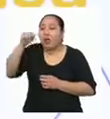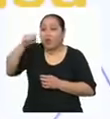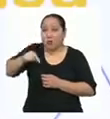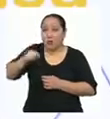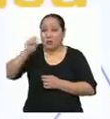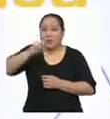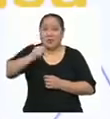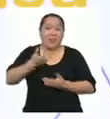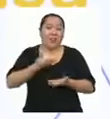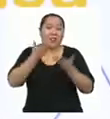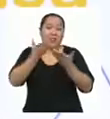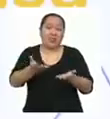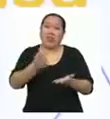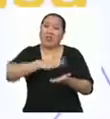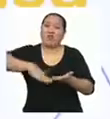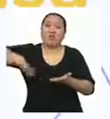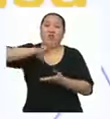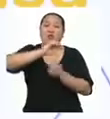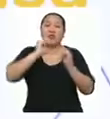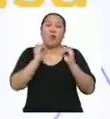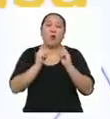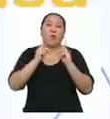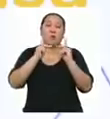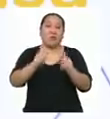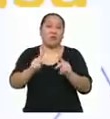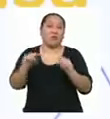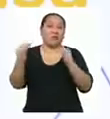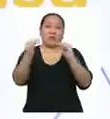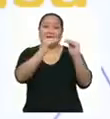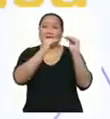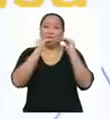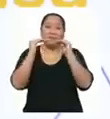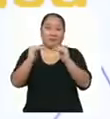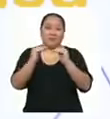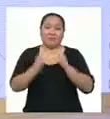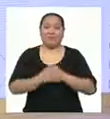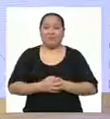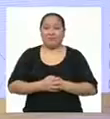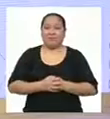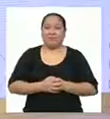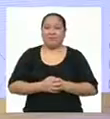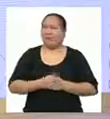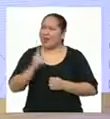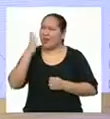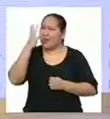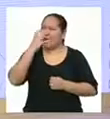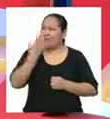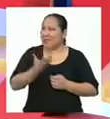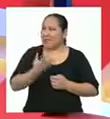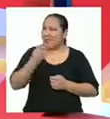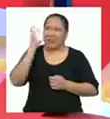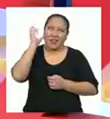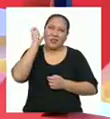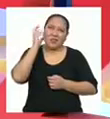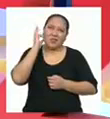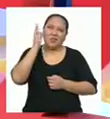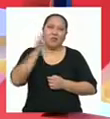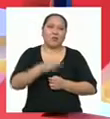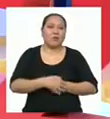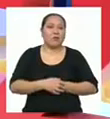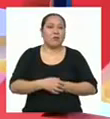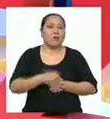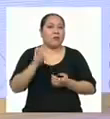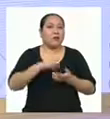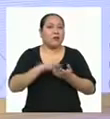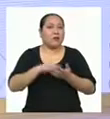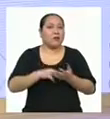justo. Que todas y todos de verdad tengamos igualdad de oportunidades. Qué hermoso suena el futuro, ¿no? Más hermoso es